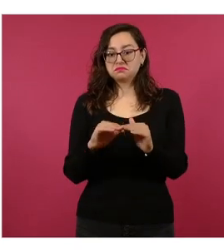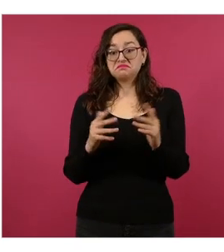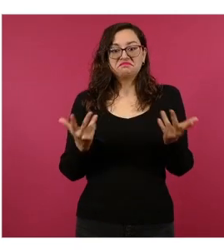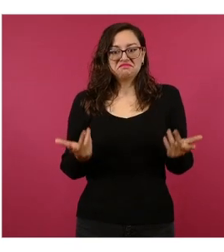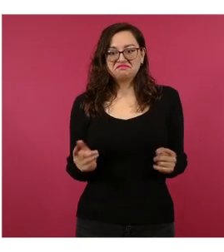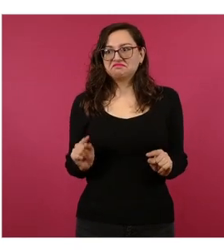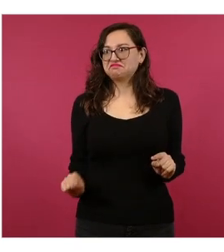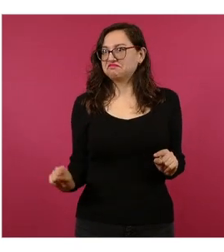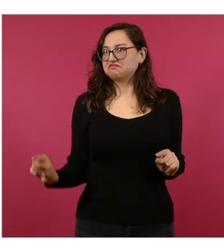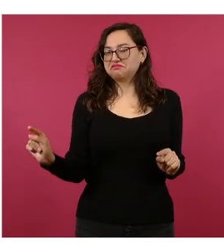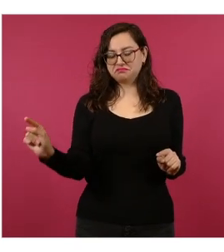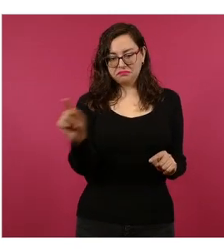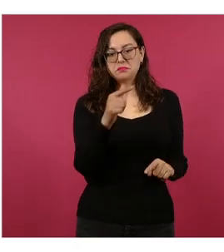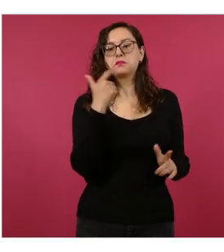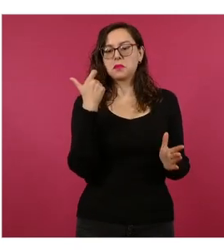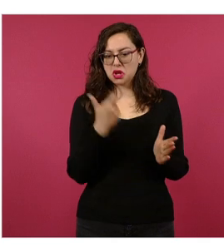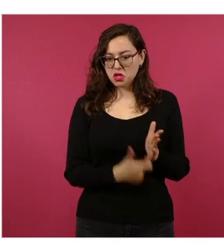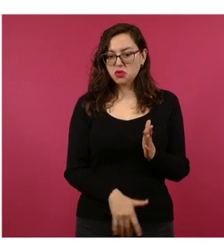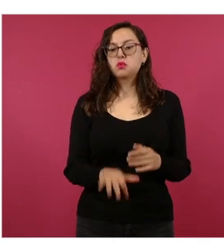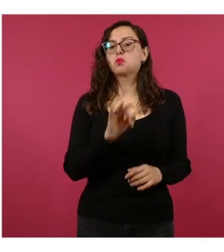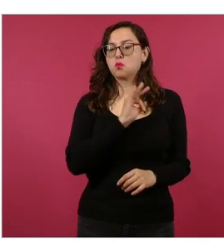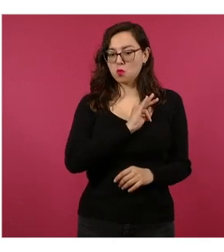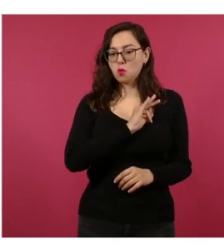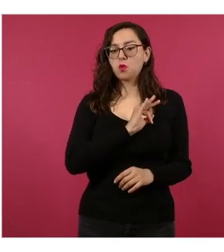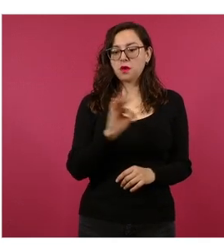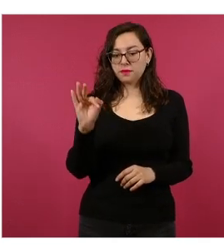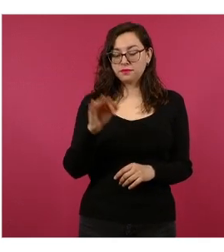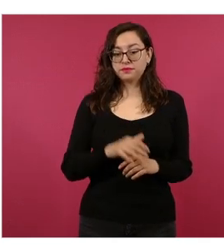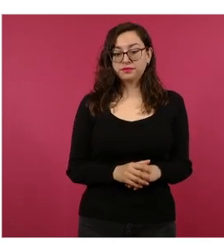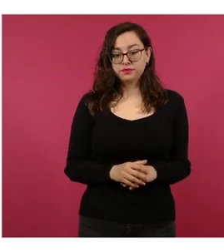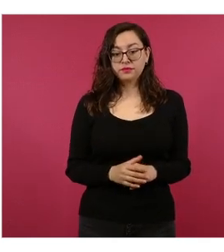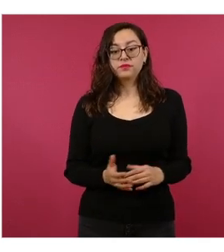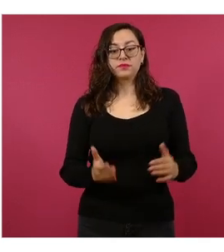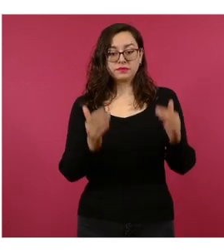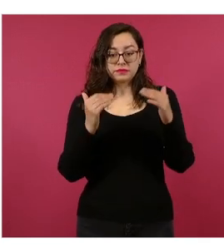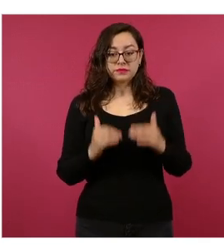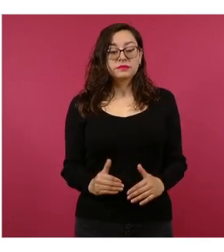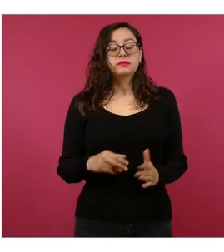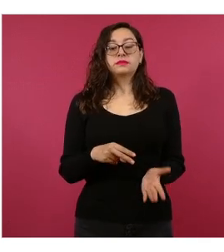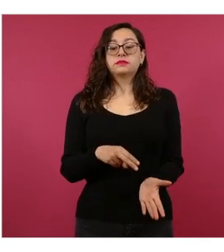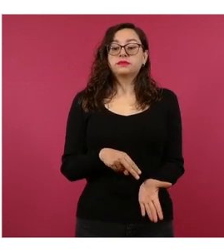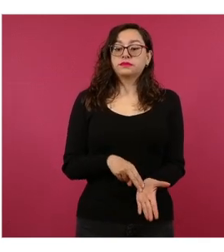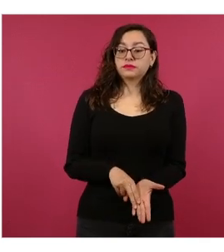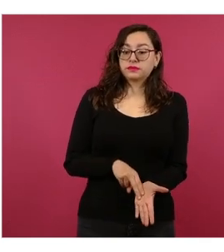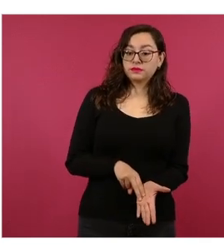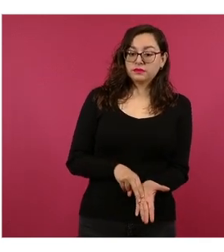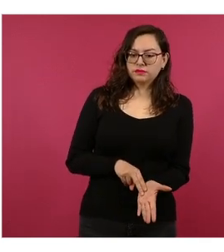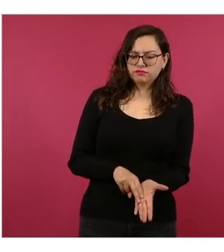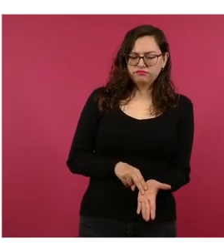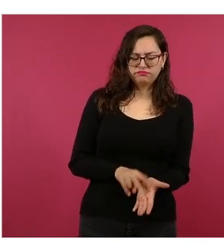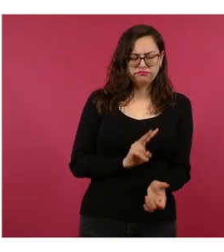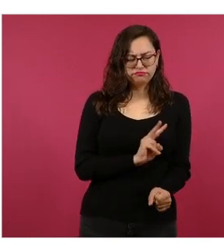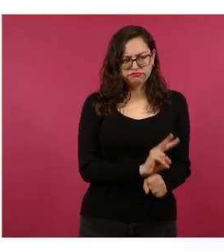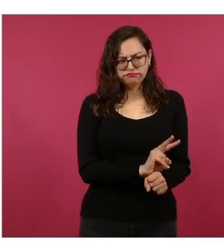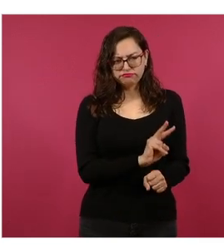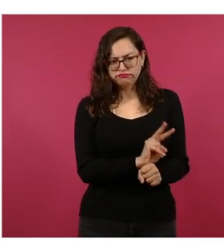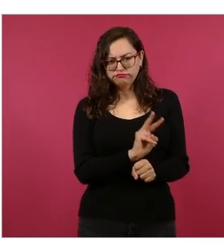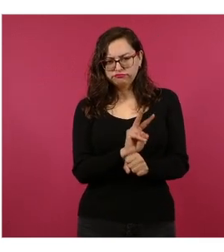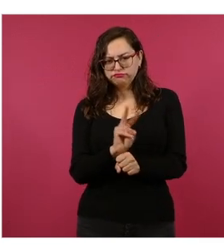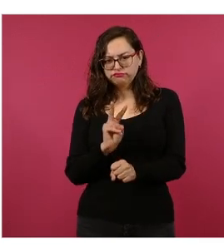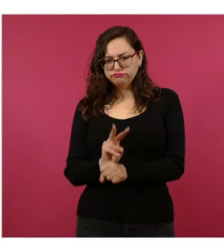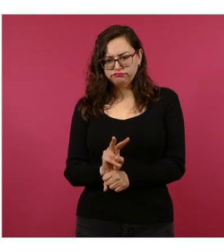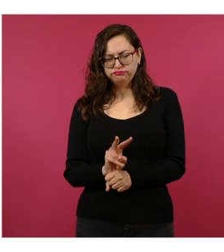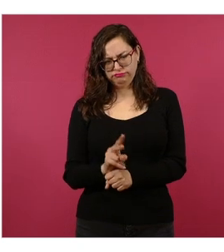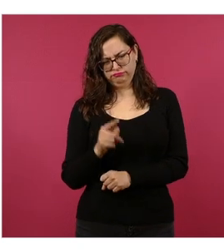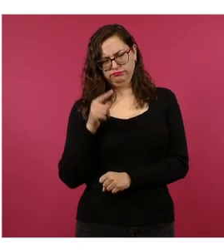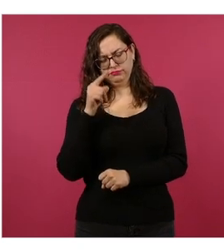casos similares. Con la importancia que tiene el diésel, nos enfocamos a hacer los monitoreos, y en el caso del municipio